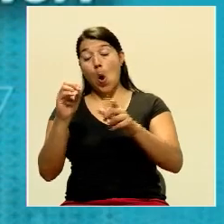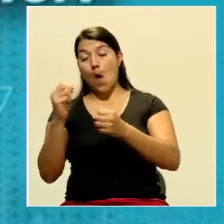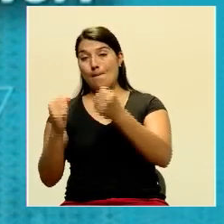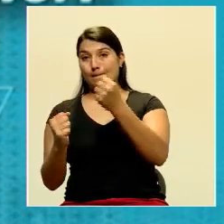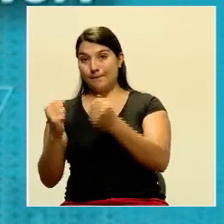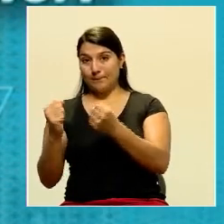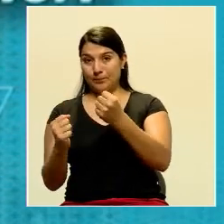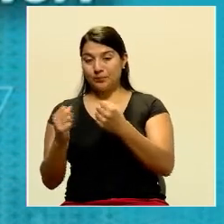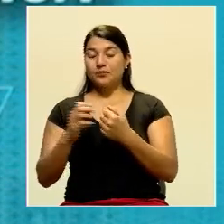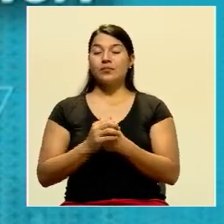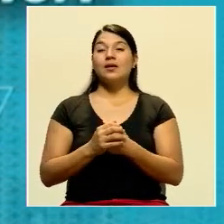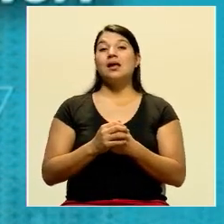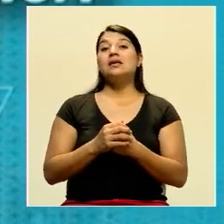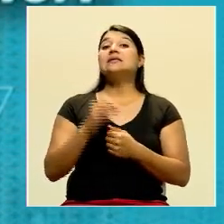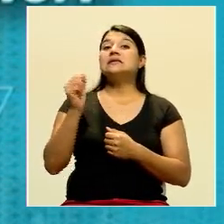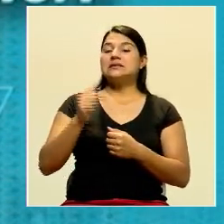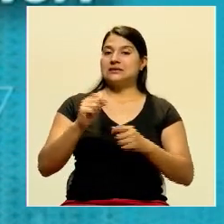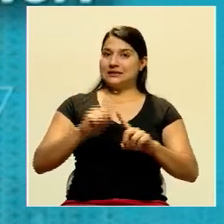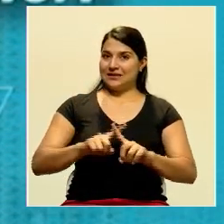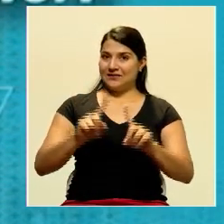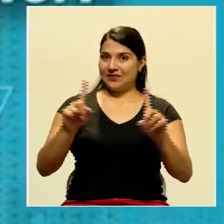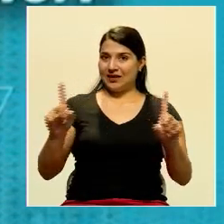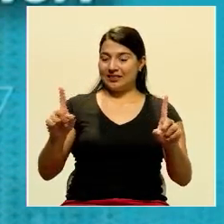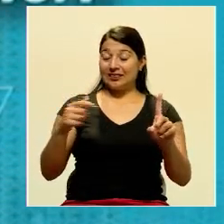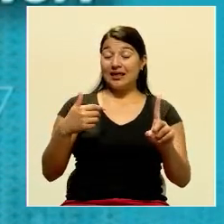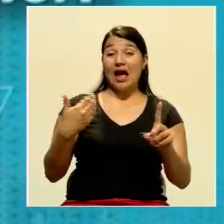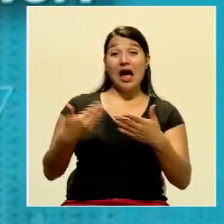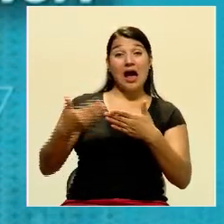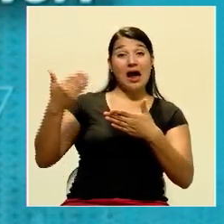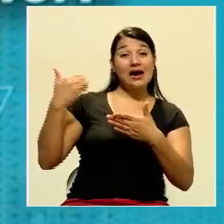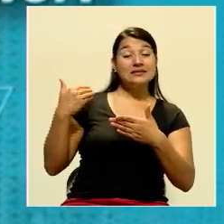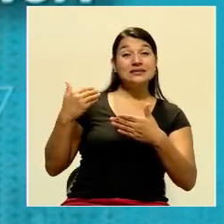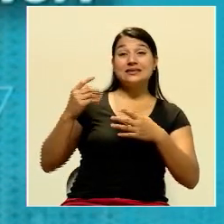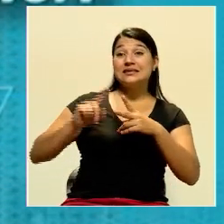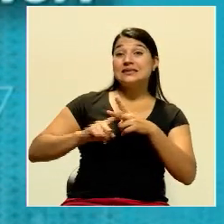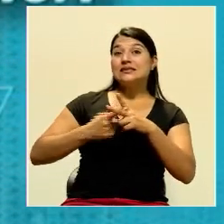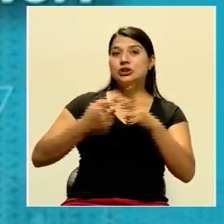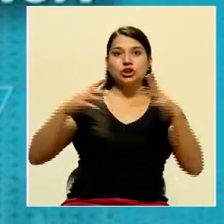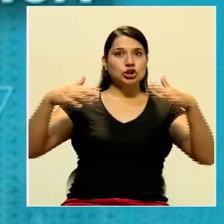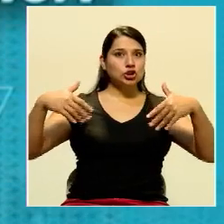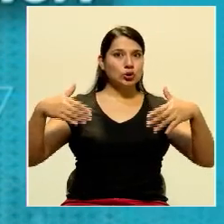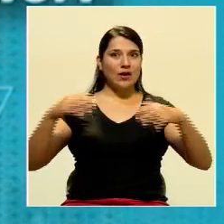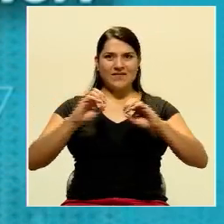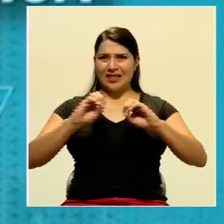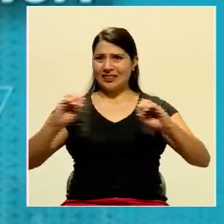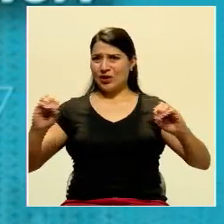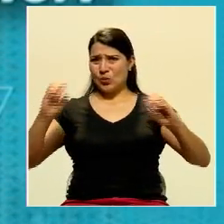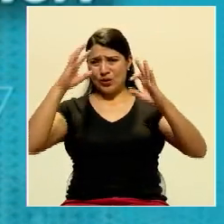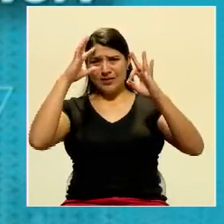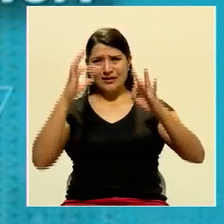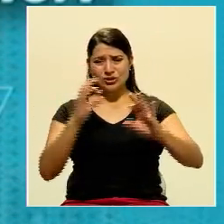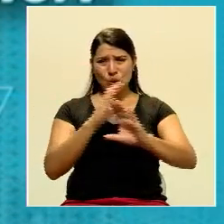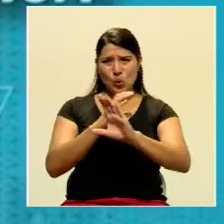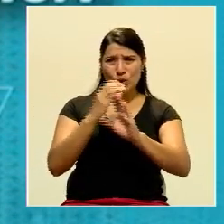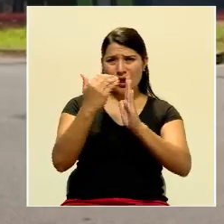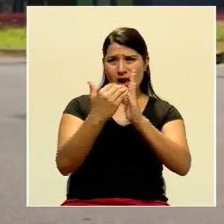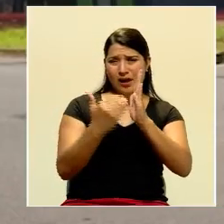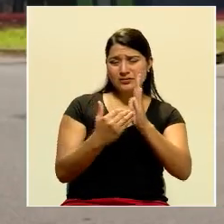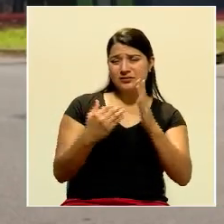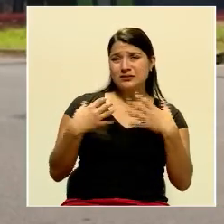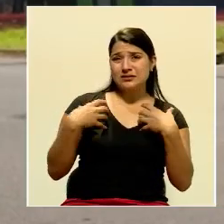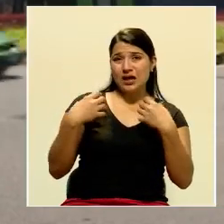hacemos diferencia de cuando al principio no habíamos tomado medidas de mitigación, que era cercano a los